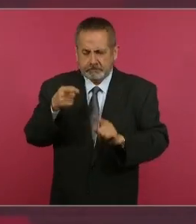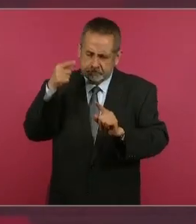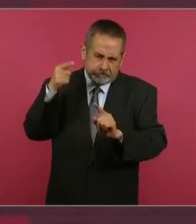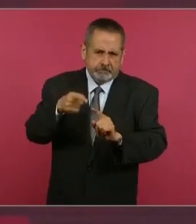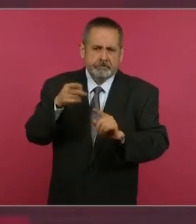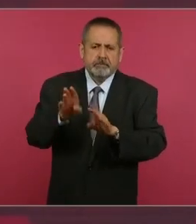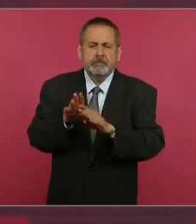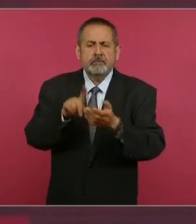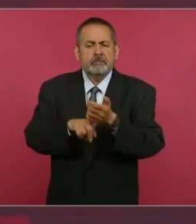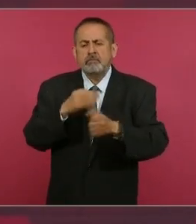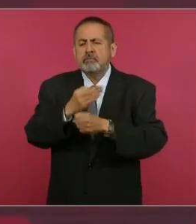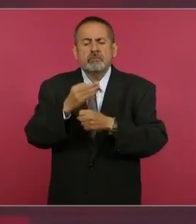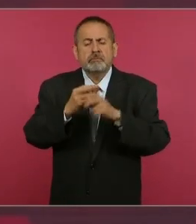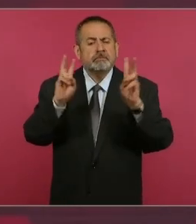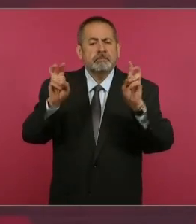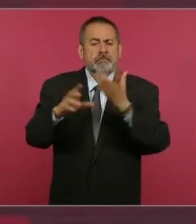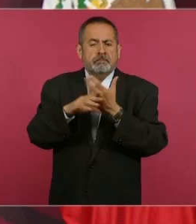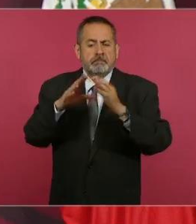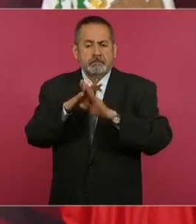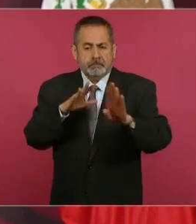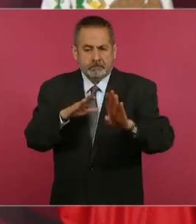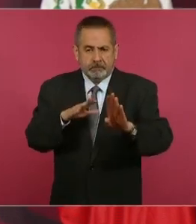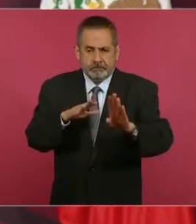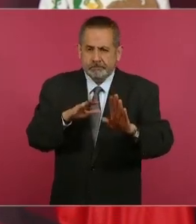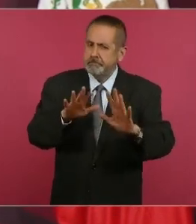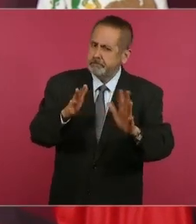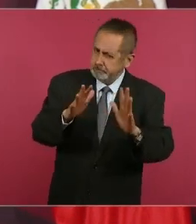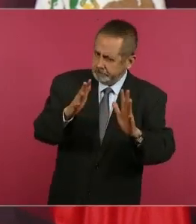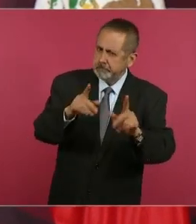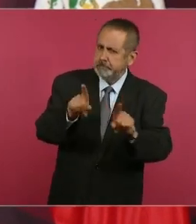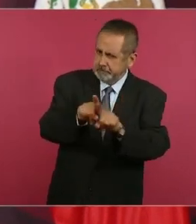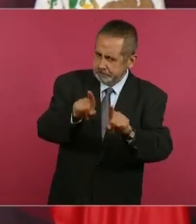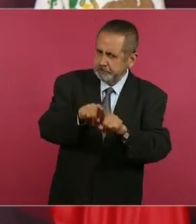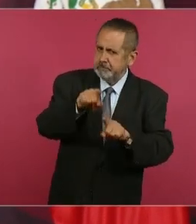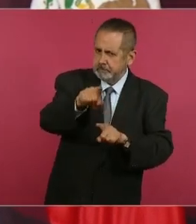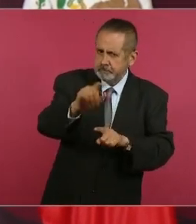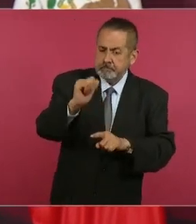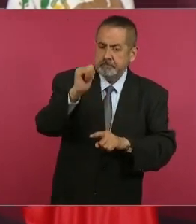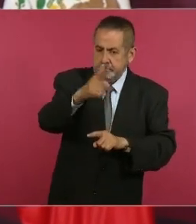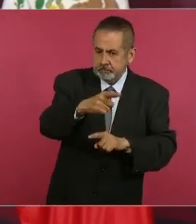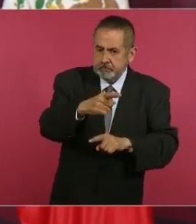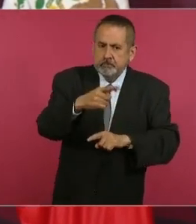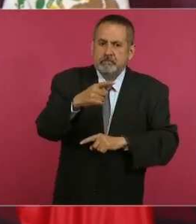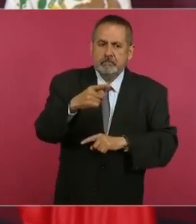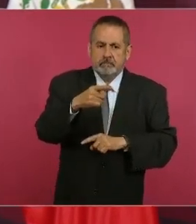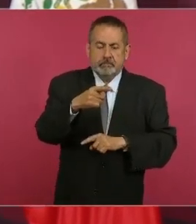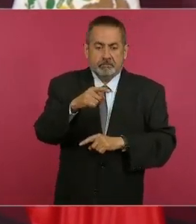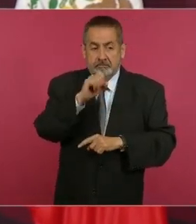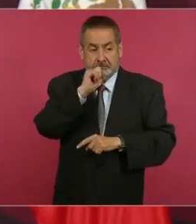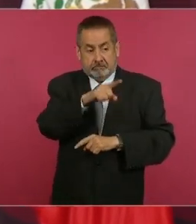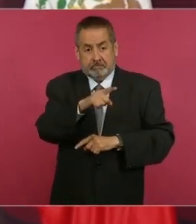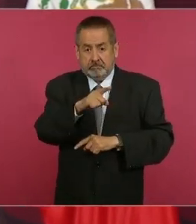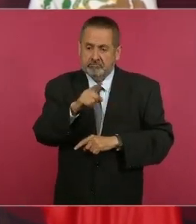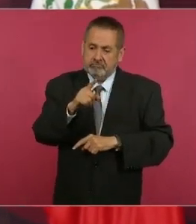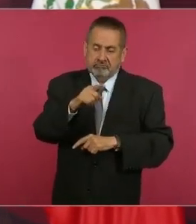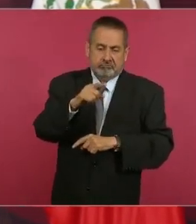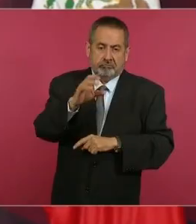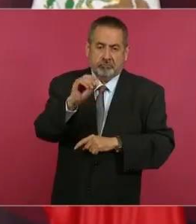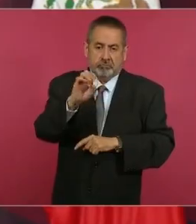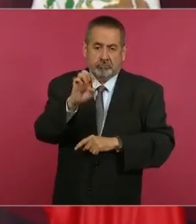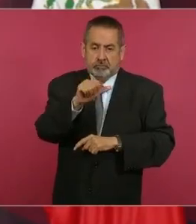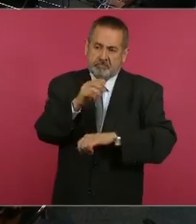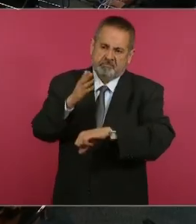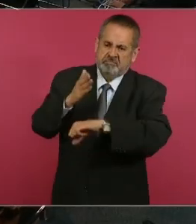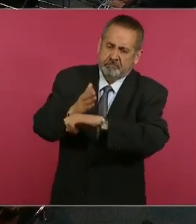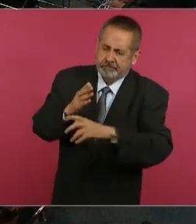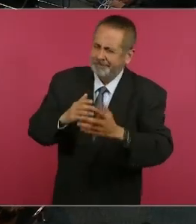básicamente es lo migratorio, que sí tiene que ver con algunas sanciones impuestas,